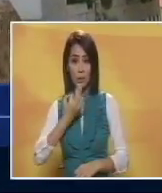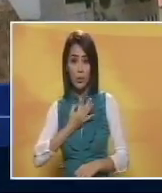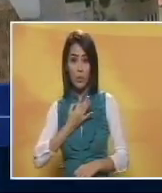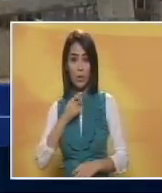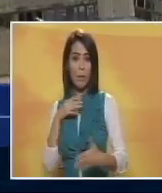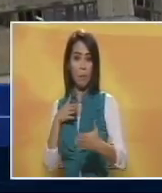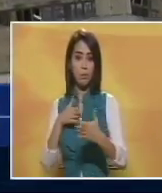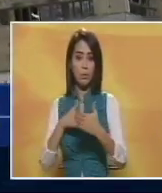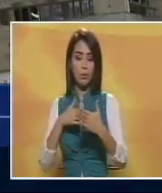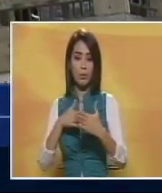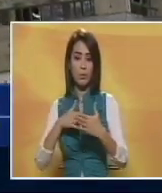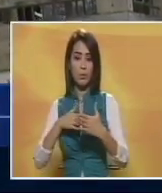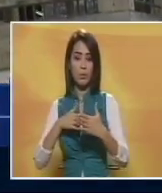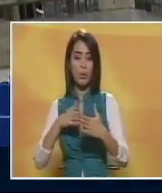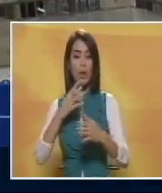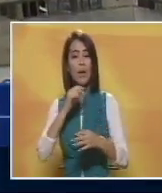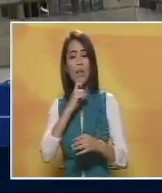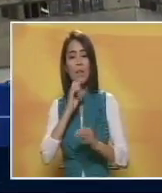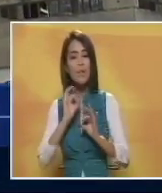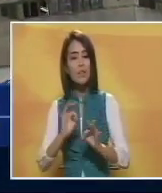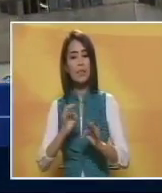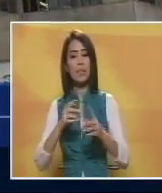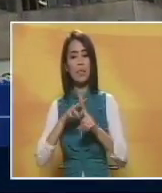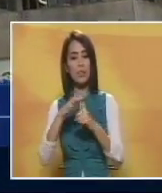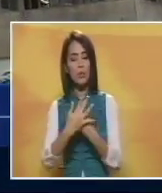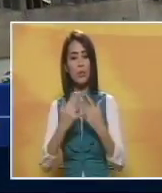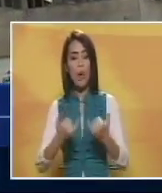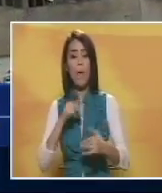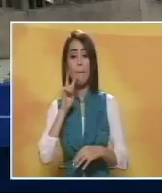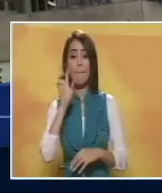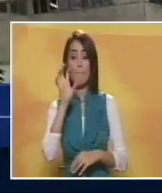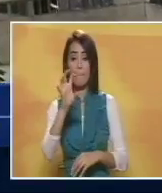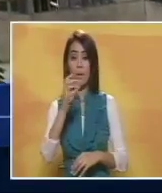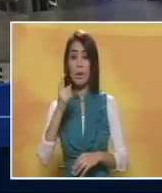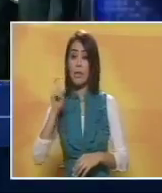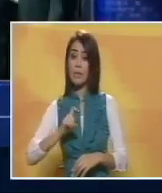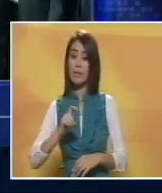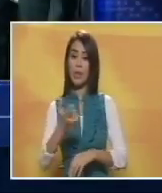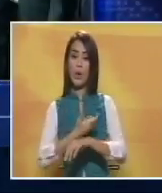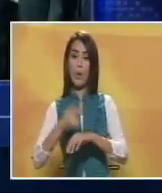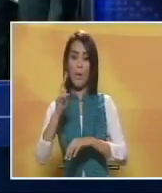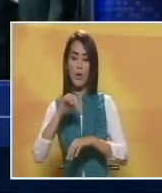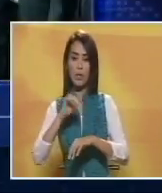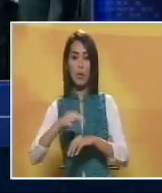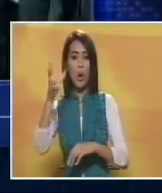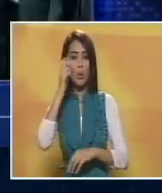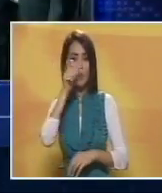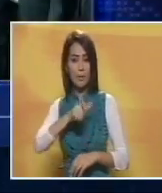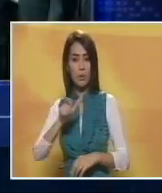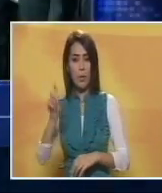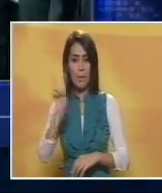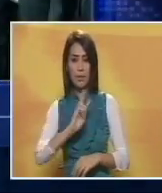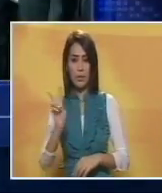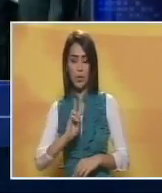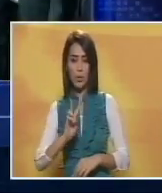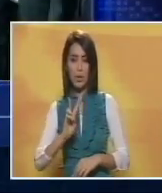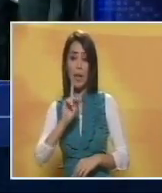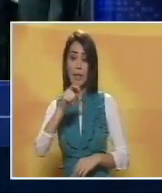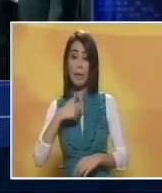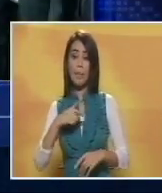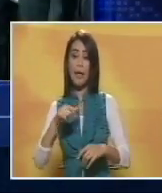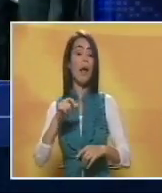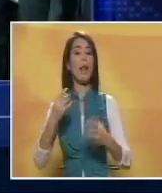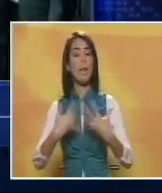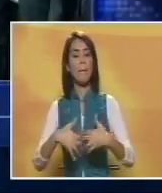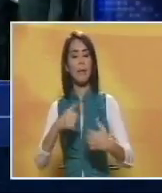para detener la agravación de la situación actual del país es necesario que el gobierno nacional escuche a los ciudadanos y al sector